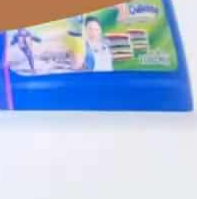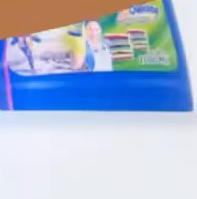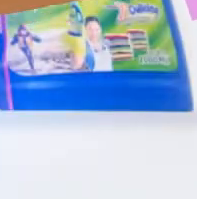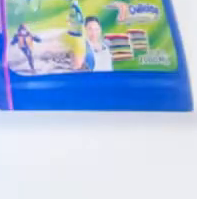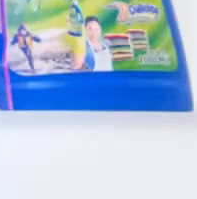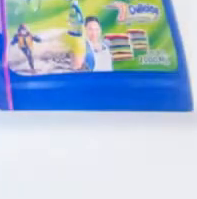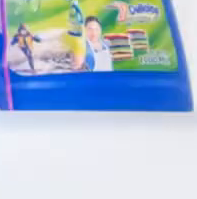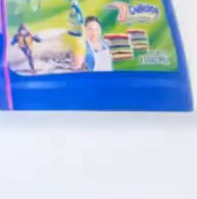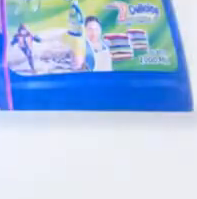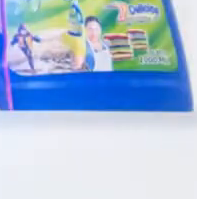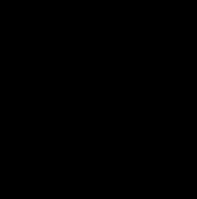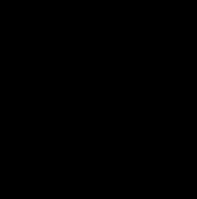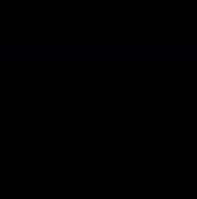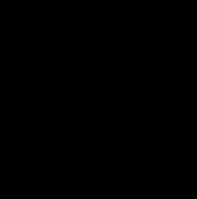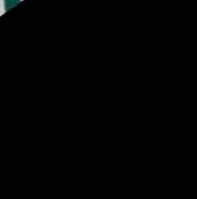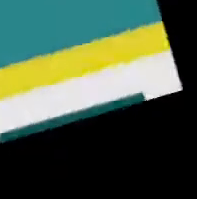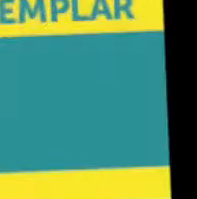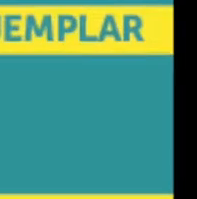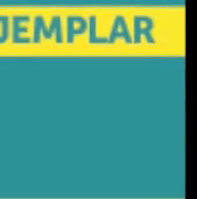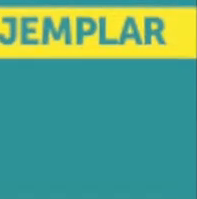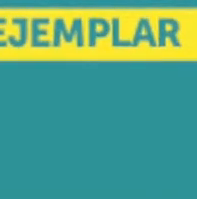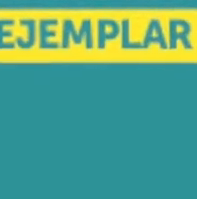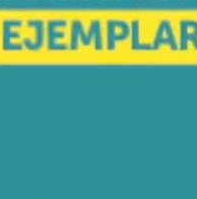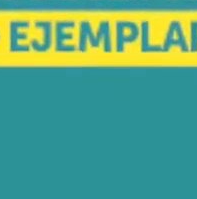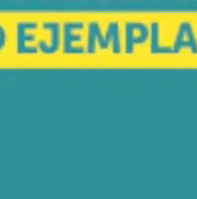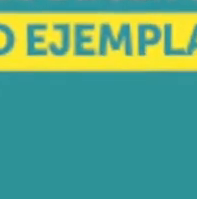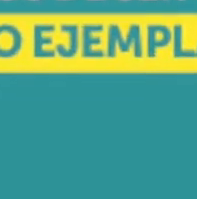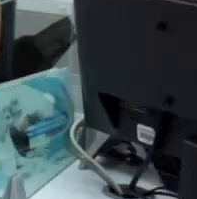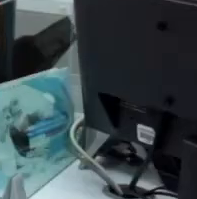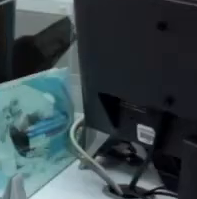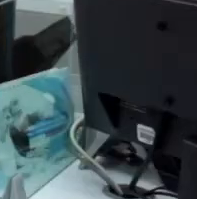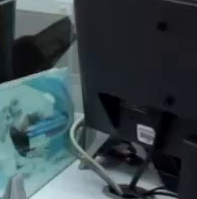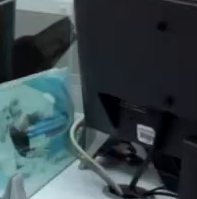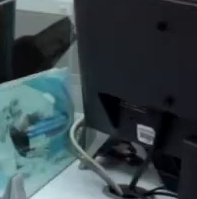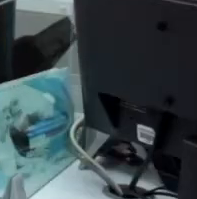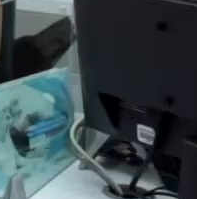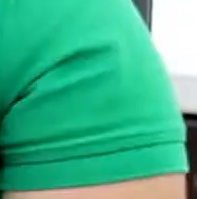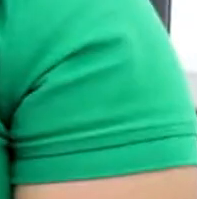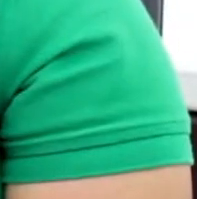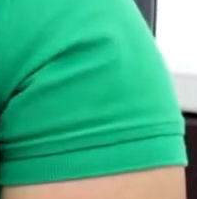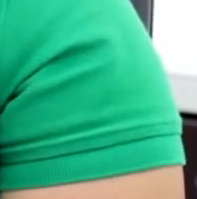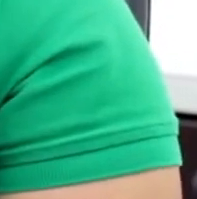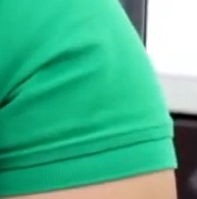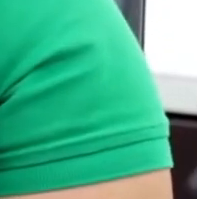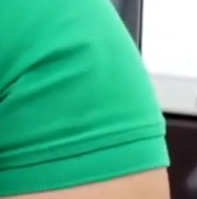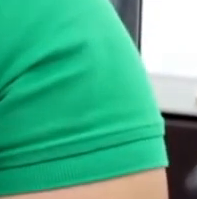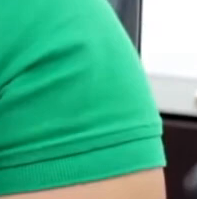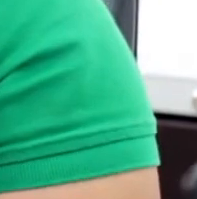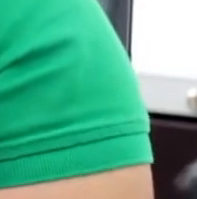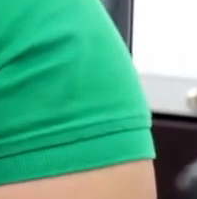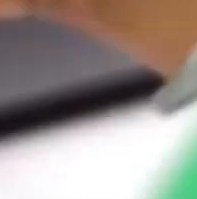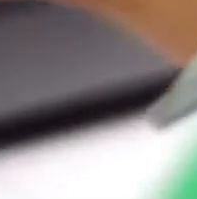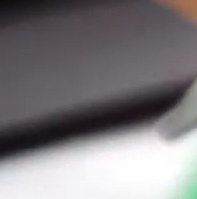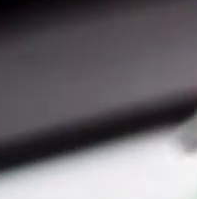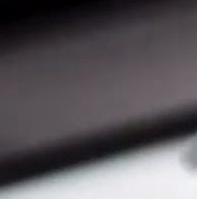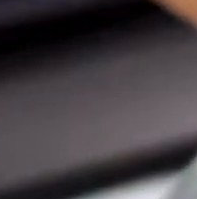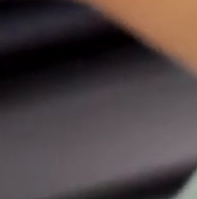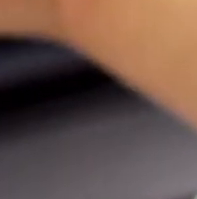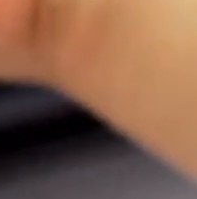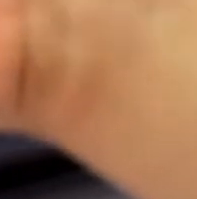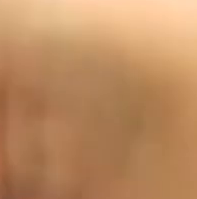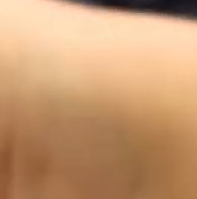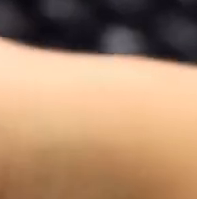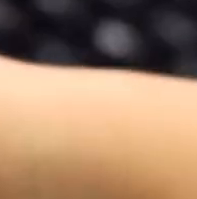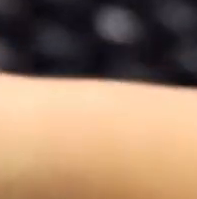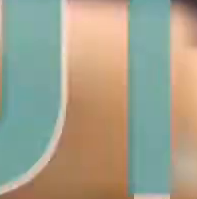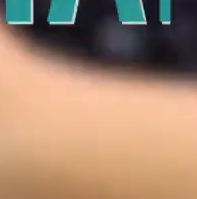Delicias, líder en limpieza. Tarjeta débito cupo rotativo con Ultrasan. Solicítela ya en nuestra oficina de Credeaportes Barranca y empiece a disfrutar de